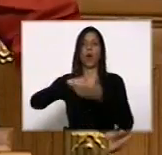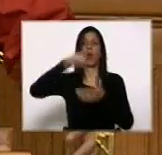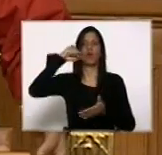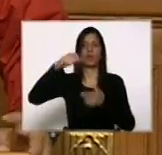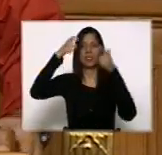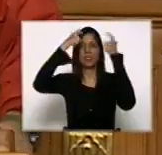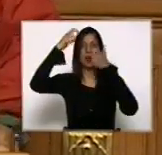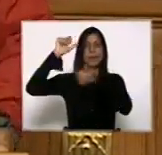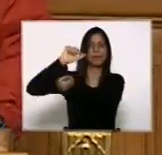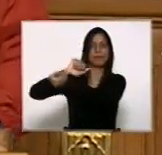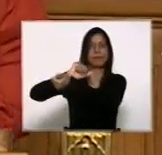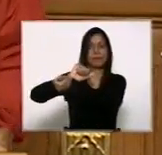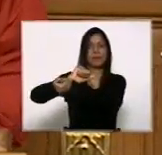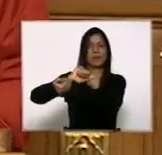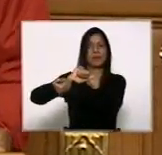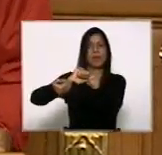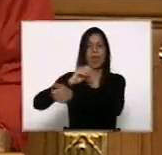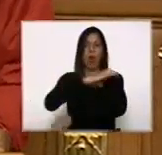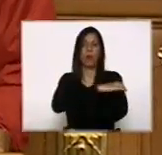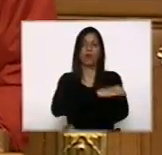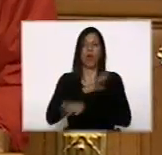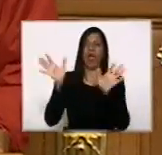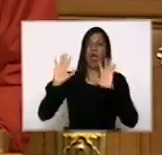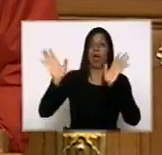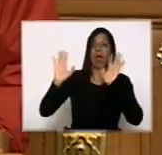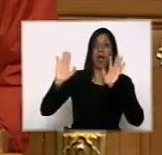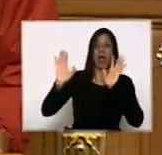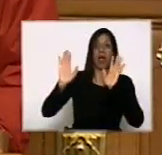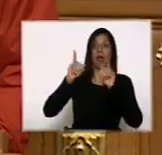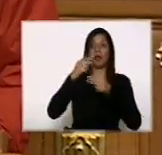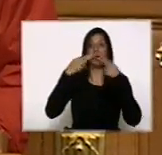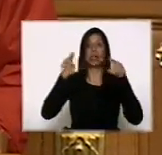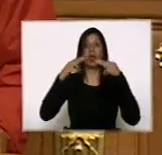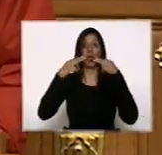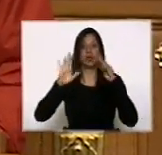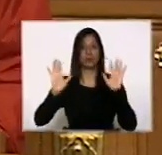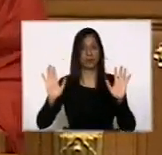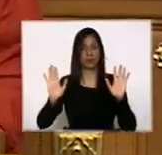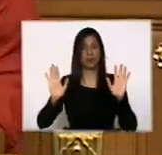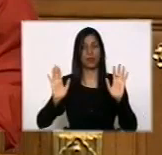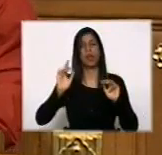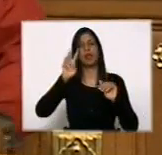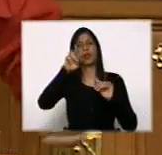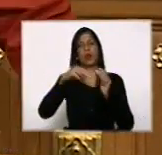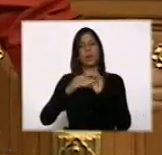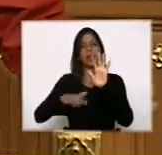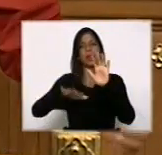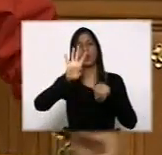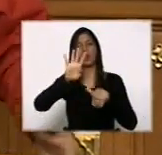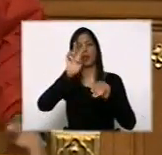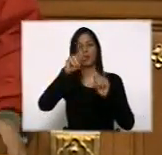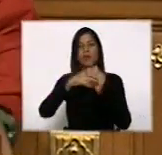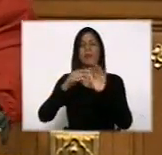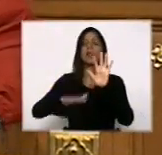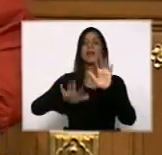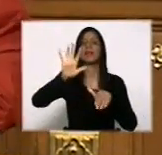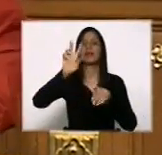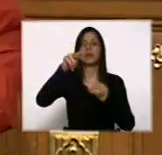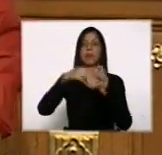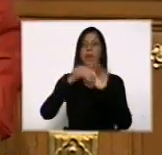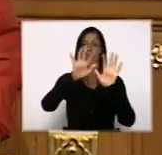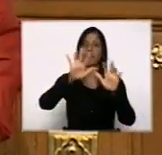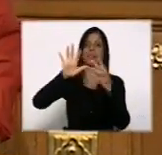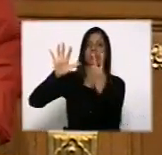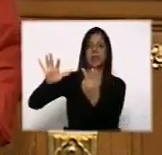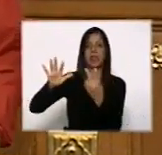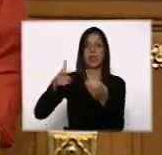excusaron detrás del yo no fui, los mismos del año 2014, 2015, 2017, de las